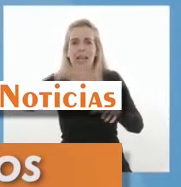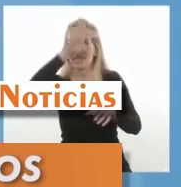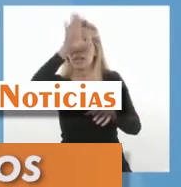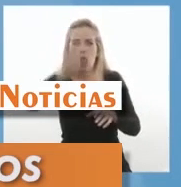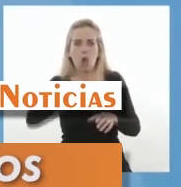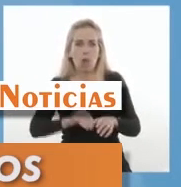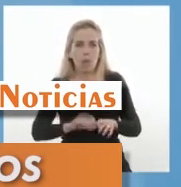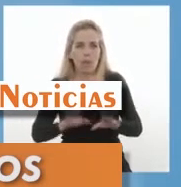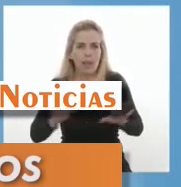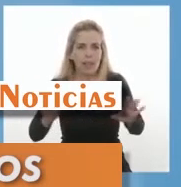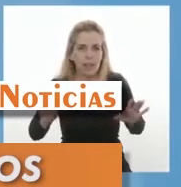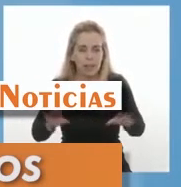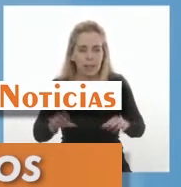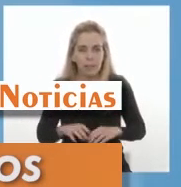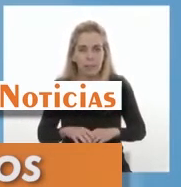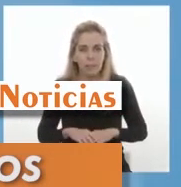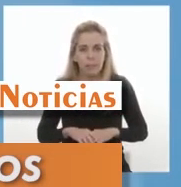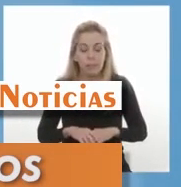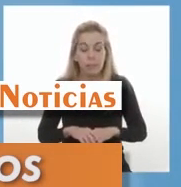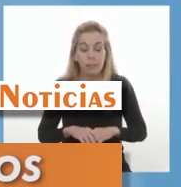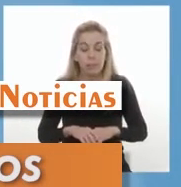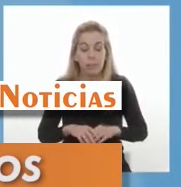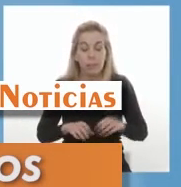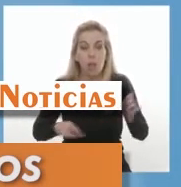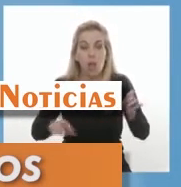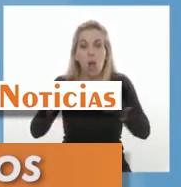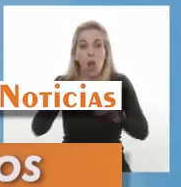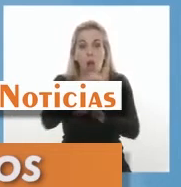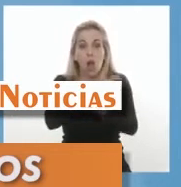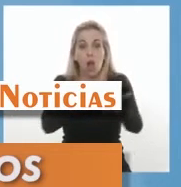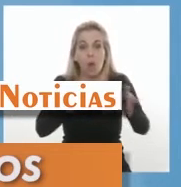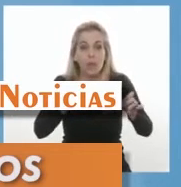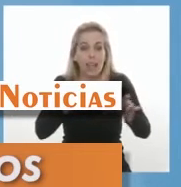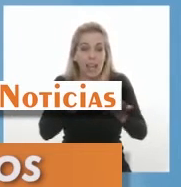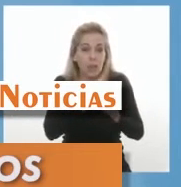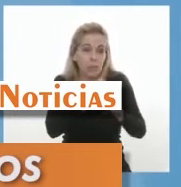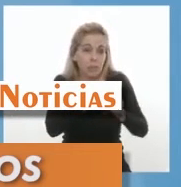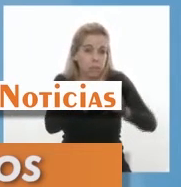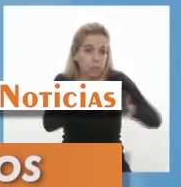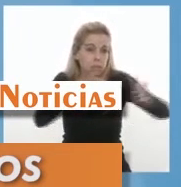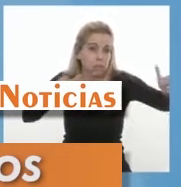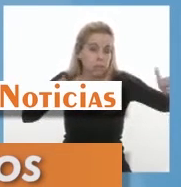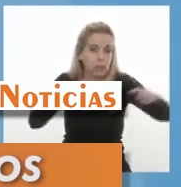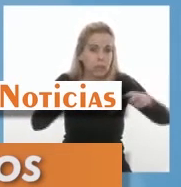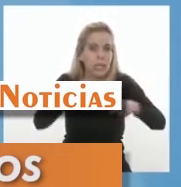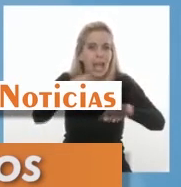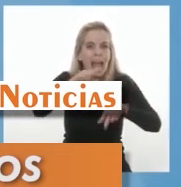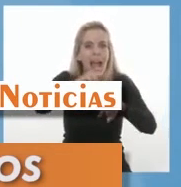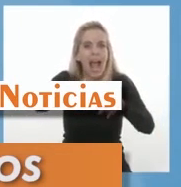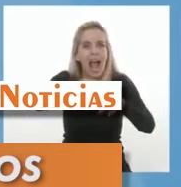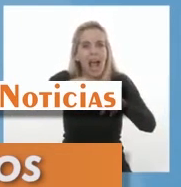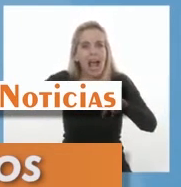mucho margen para no tomar este tipo de decisiones, ¿no? Son difíciles. Yo me imagino que las decisiones para el gobierno no